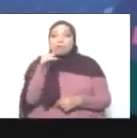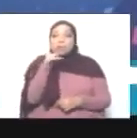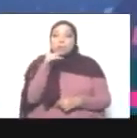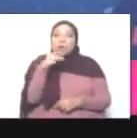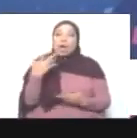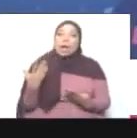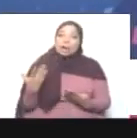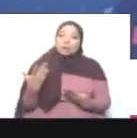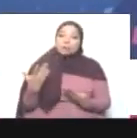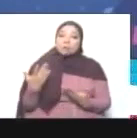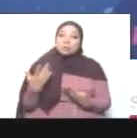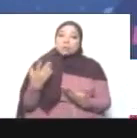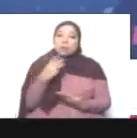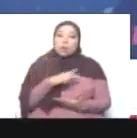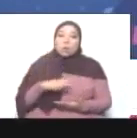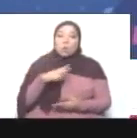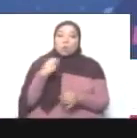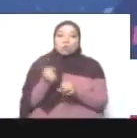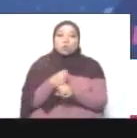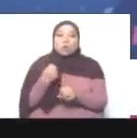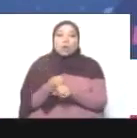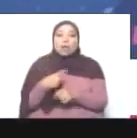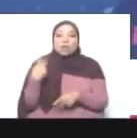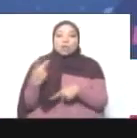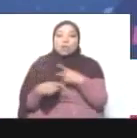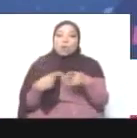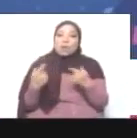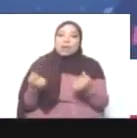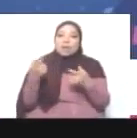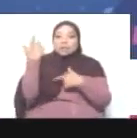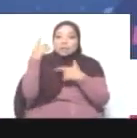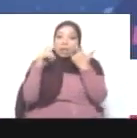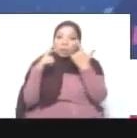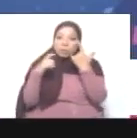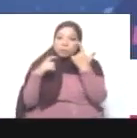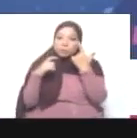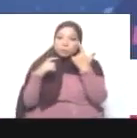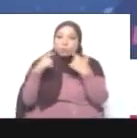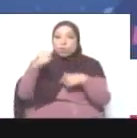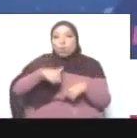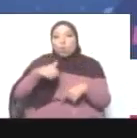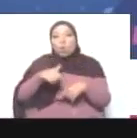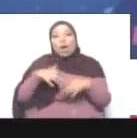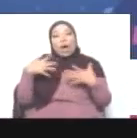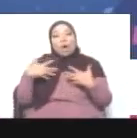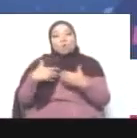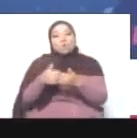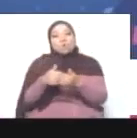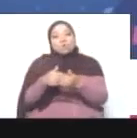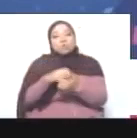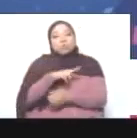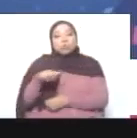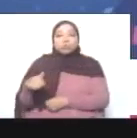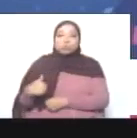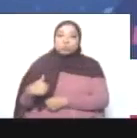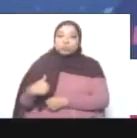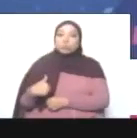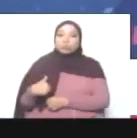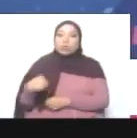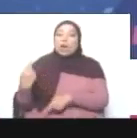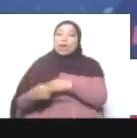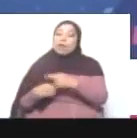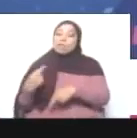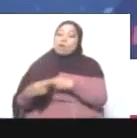esta generación, presidente, que creció y nació con el comandante Chávez, hoy acompañada por usted, por el gobierno, por la